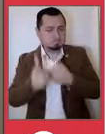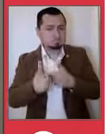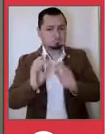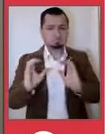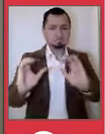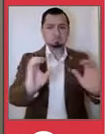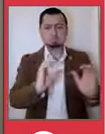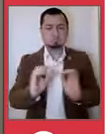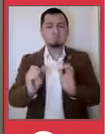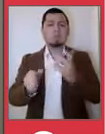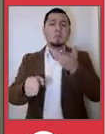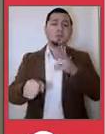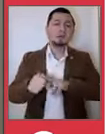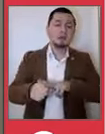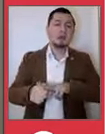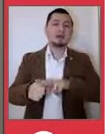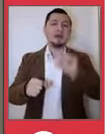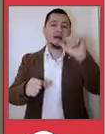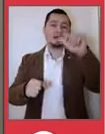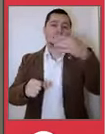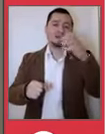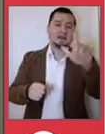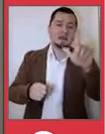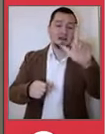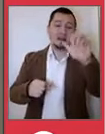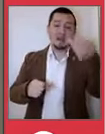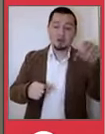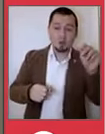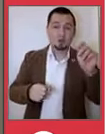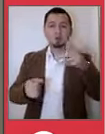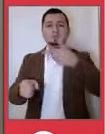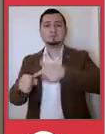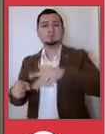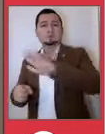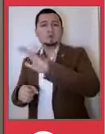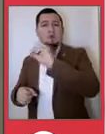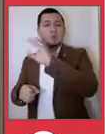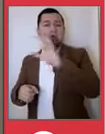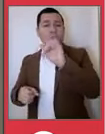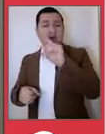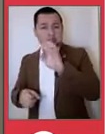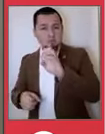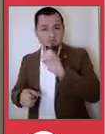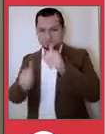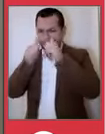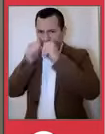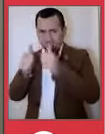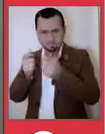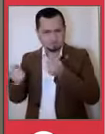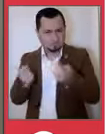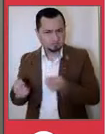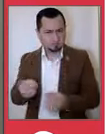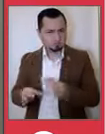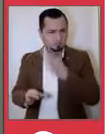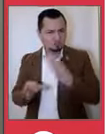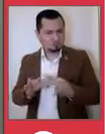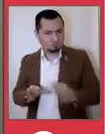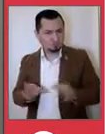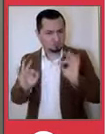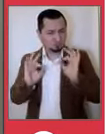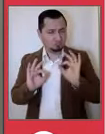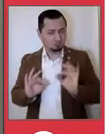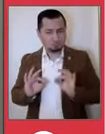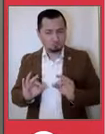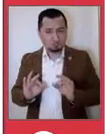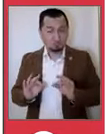en el hospital general en el hospital ángel leaño y en el general de occidente el seguro social ha hecho lo propio y ha cumplido con su responsabilidad